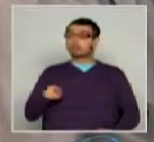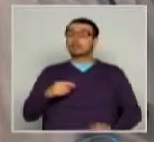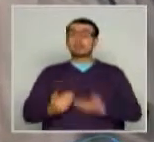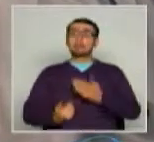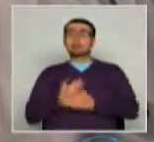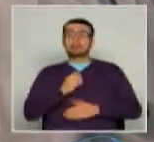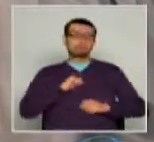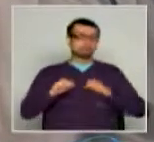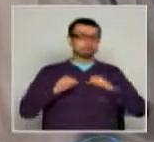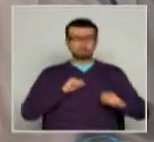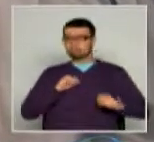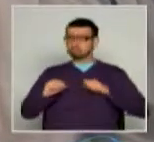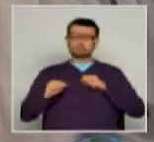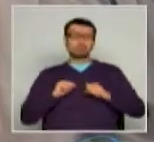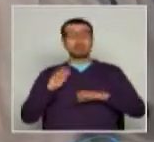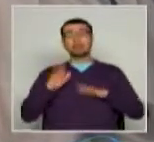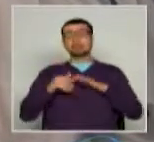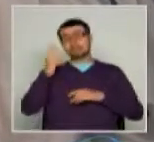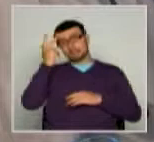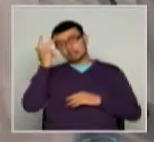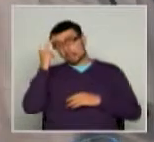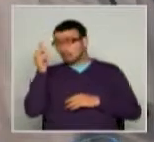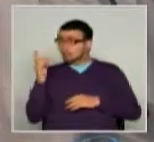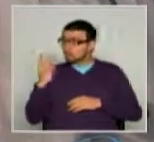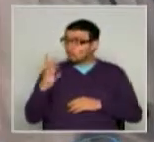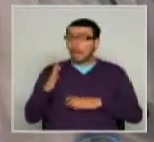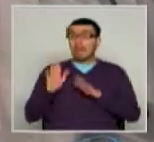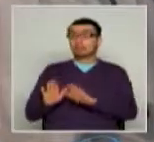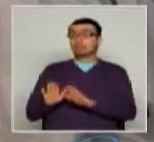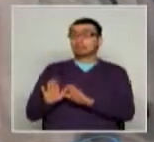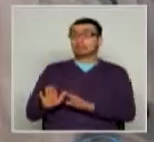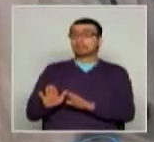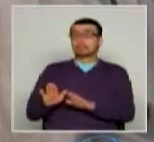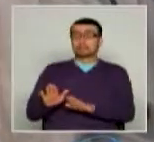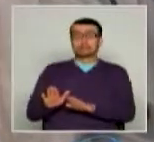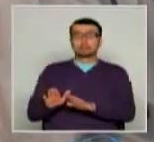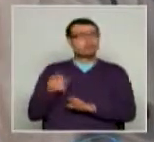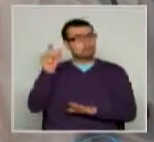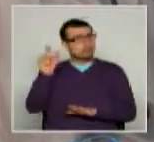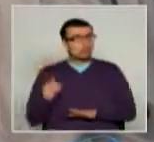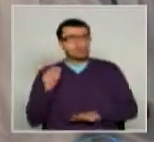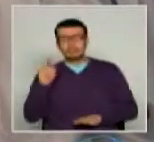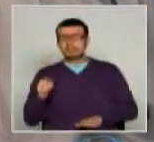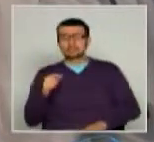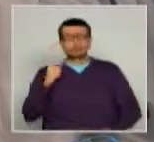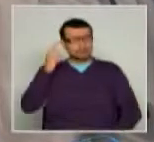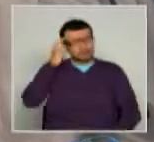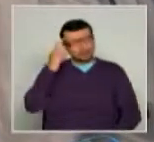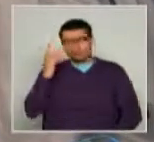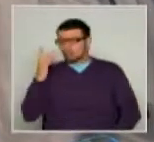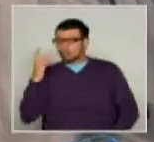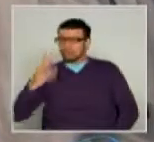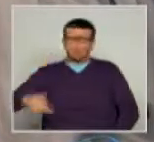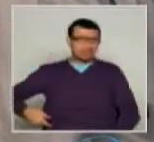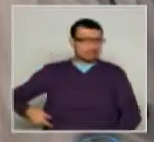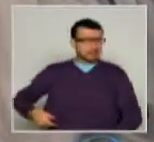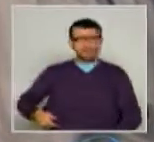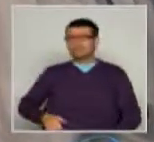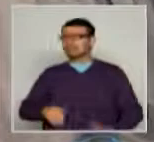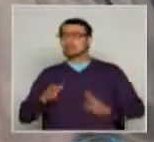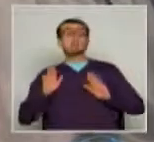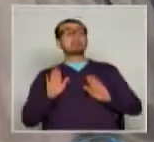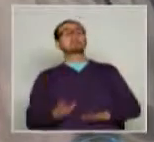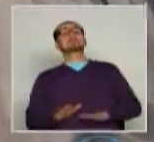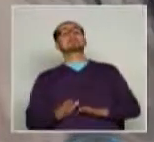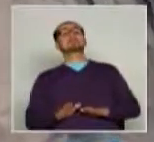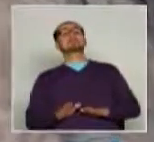ejercicio, porque es que es el peor error. Usted quédese quieto, no camine. Entonces una persona que tiene su dolor lumbar, le hacen y lo mandan